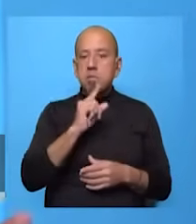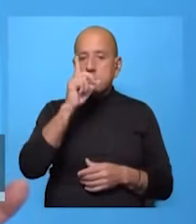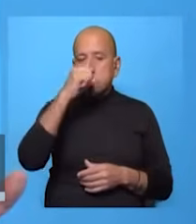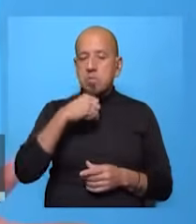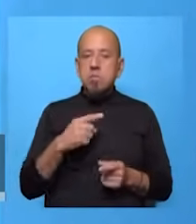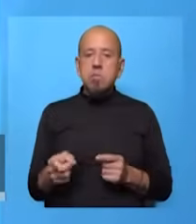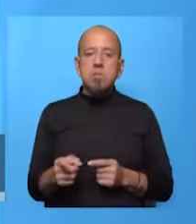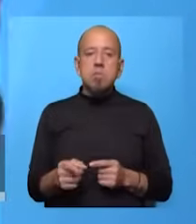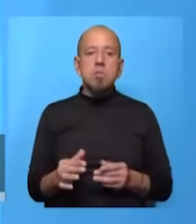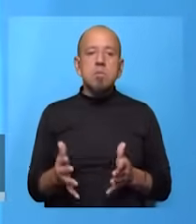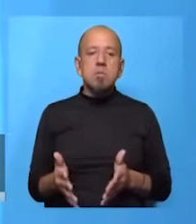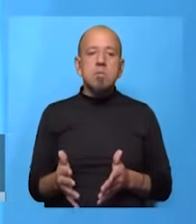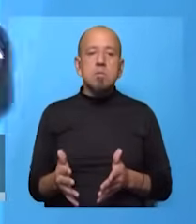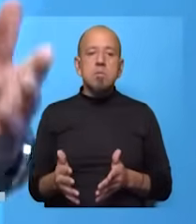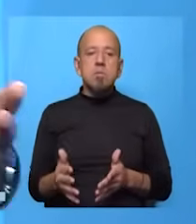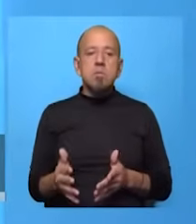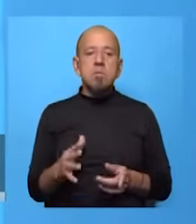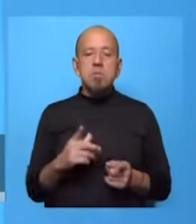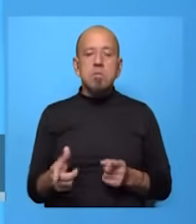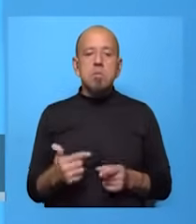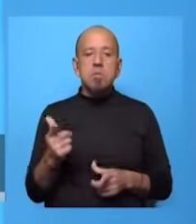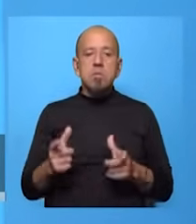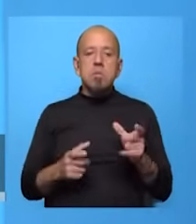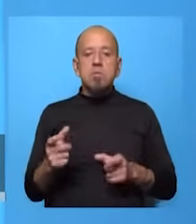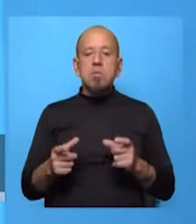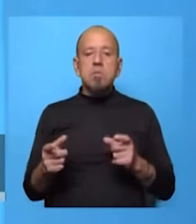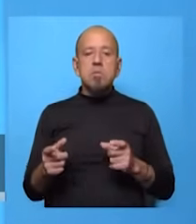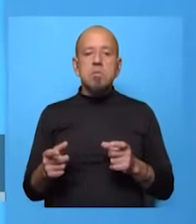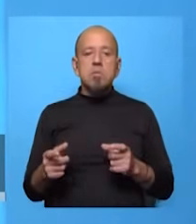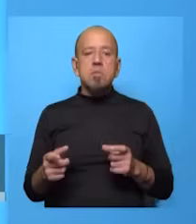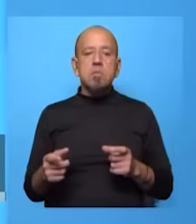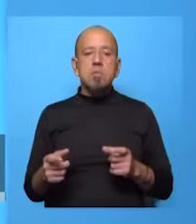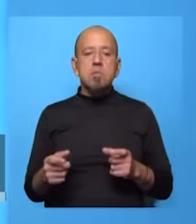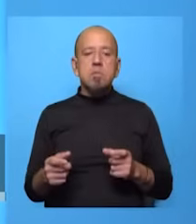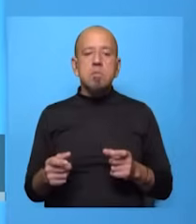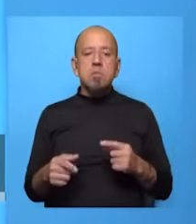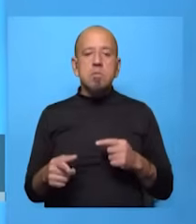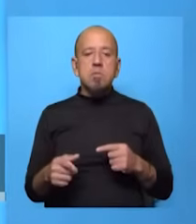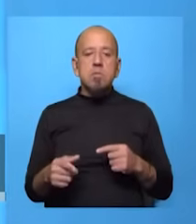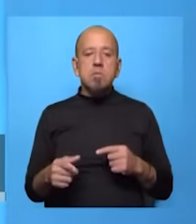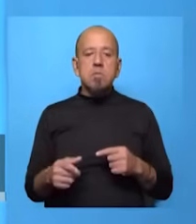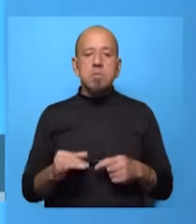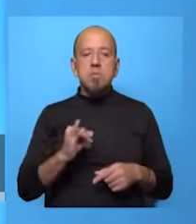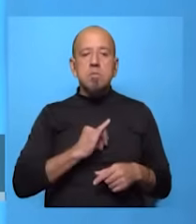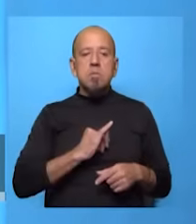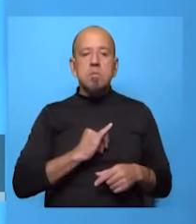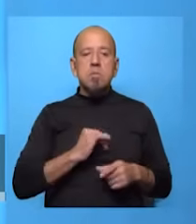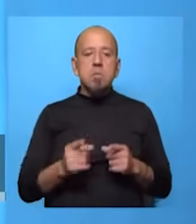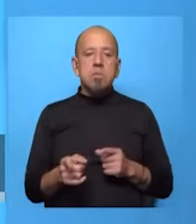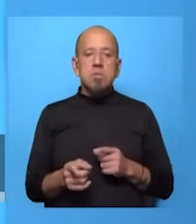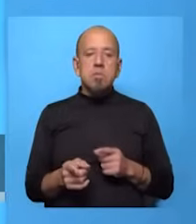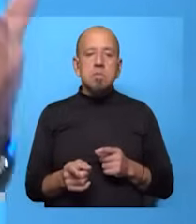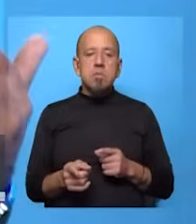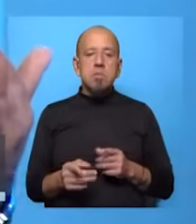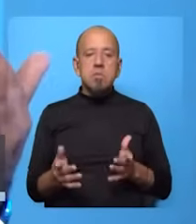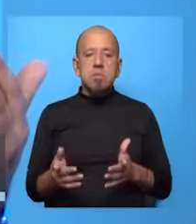otros lugares donde hay gente se empieza a manifestar desde su identidad diciendo